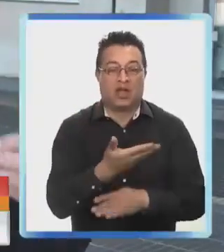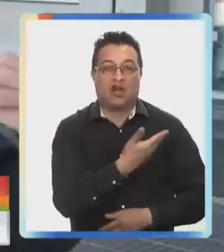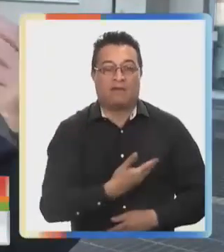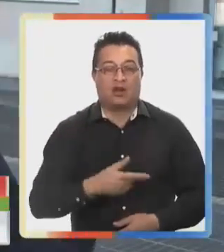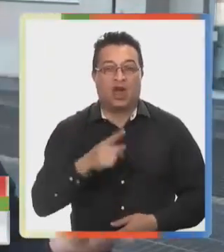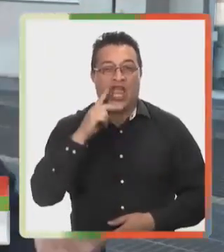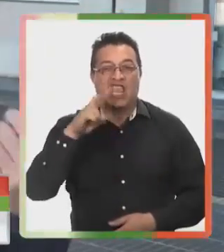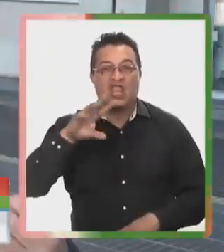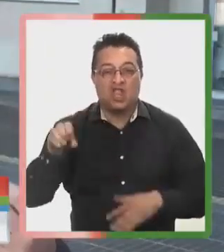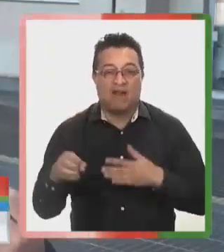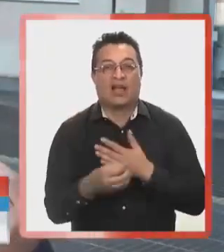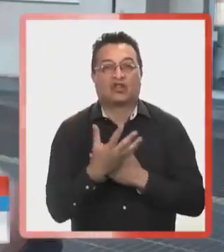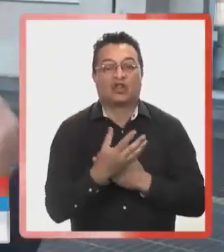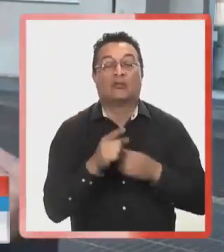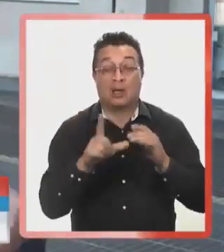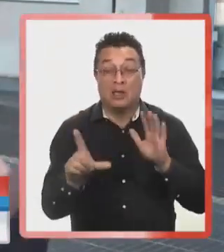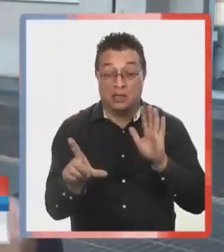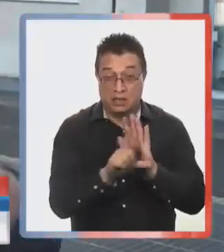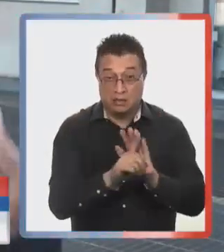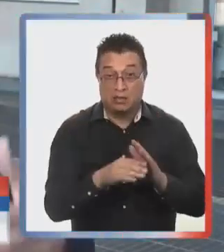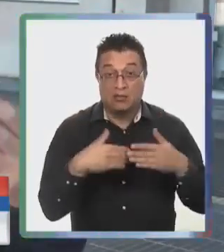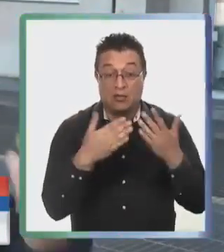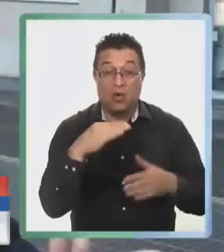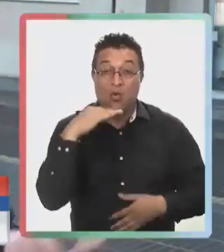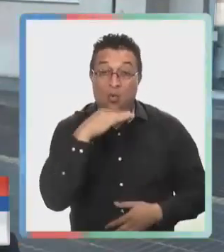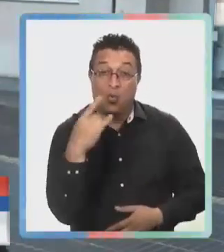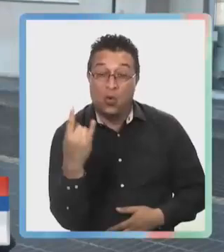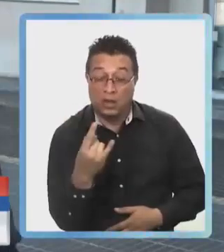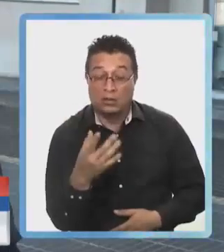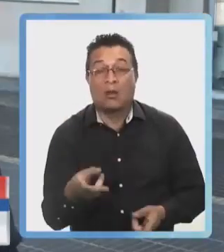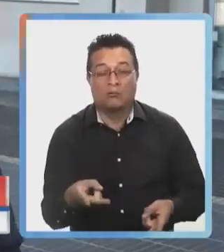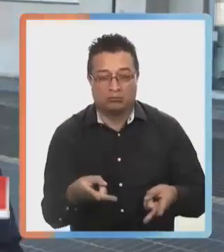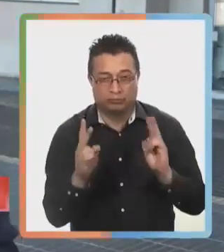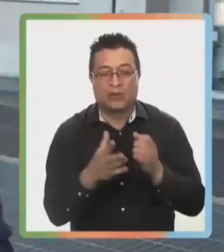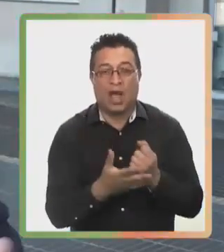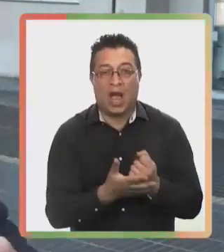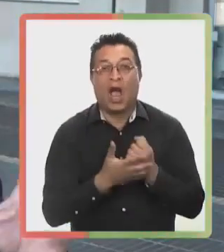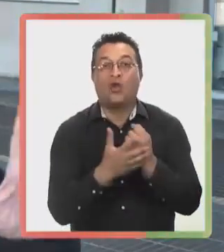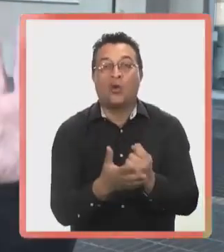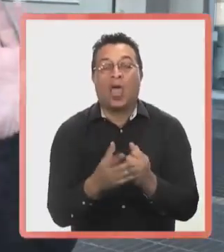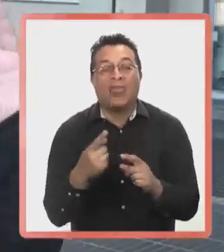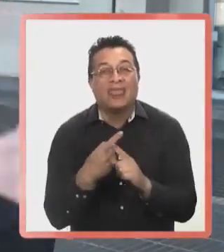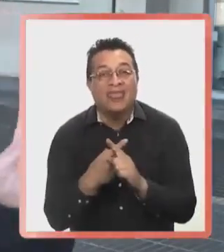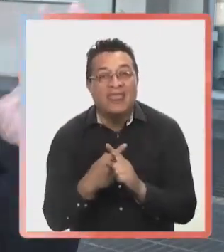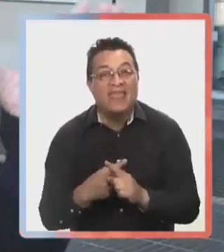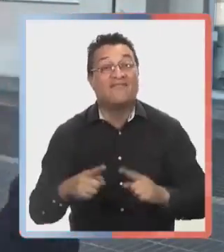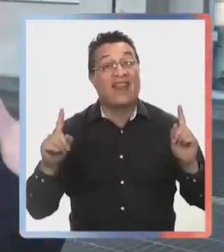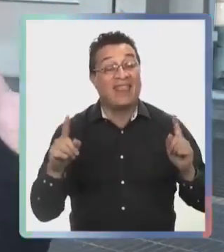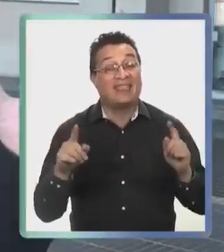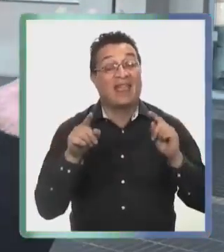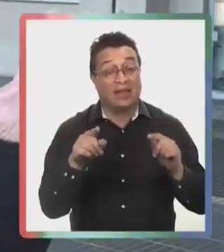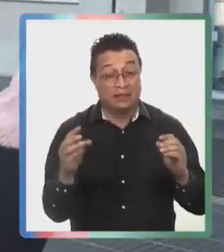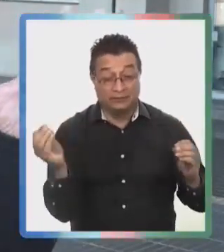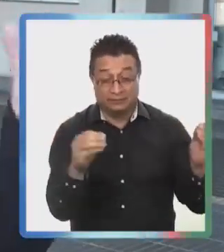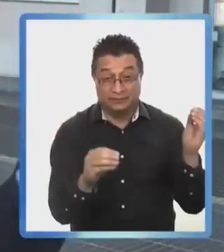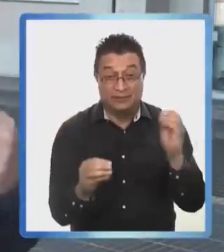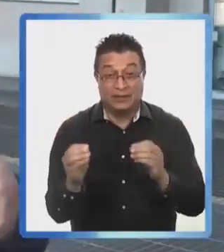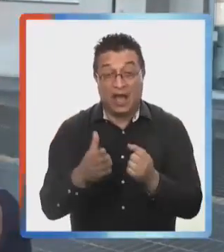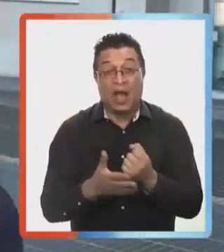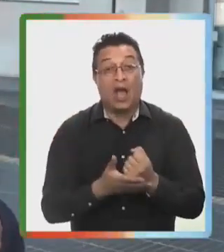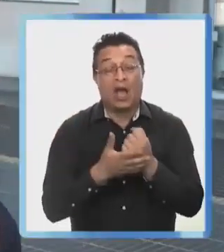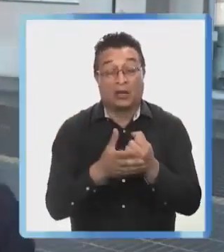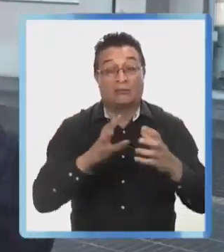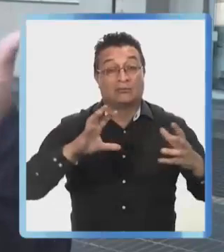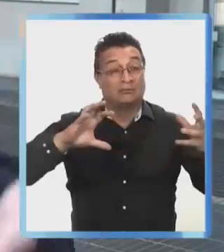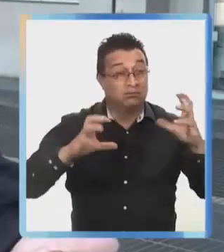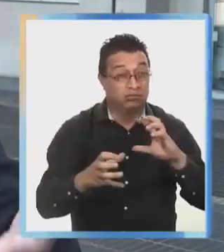gobierno innovación. Incluso, si hubiera que legislar con urgencia para facilitar tipos de ayuda distintos a los que están diseñados para